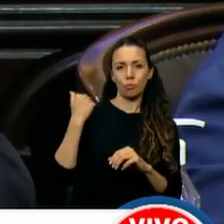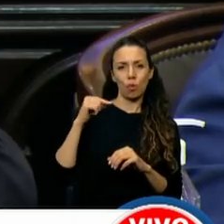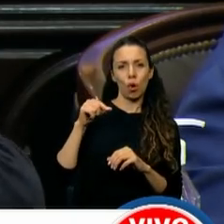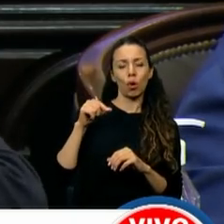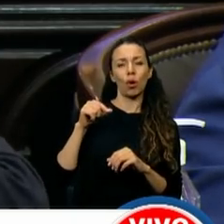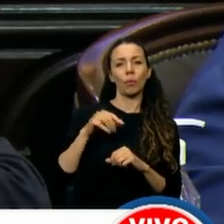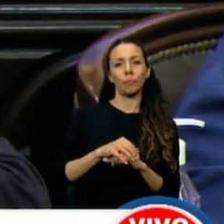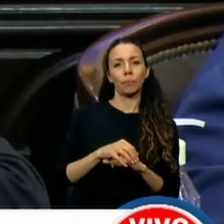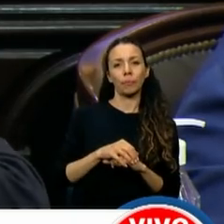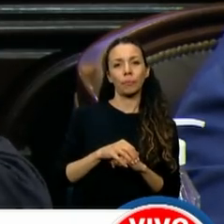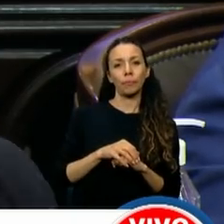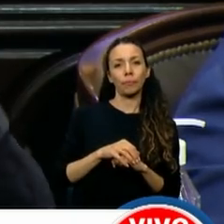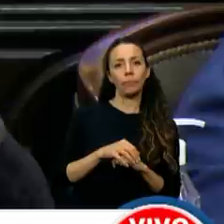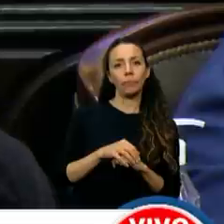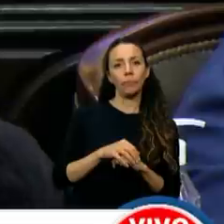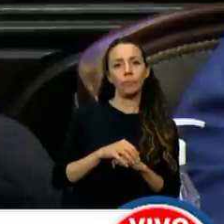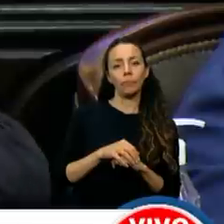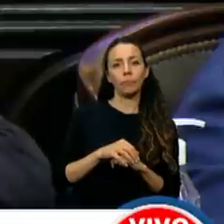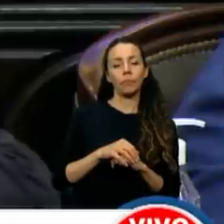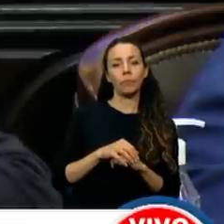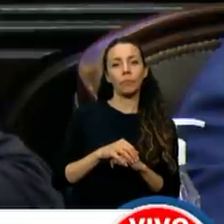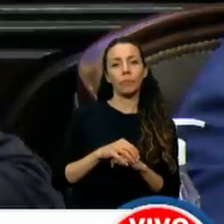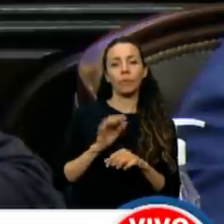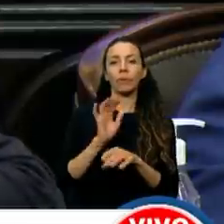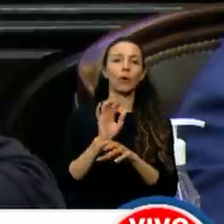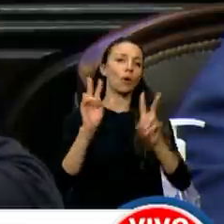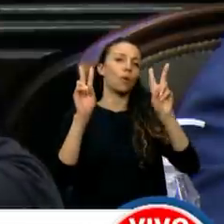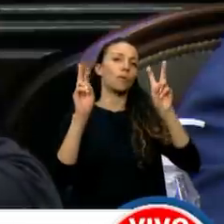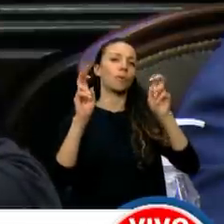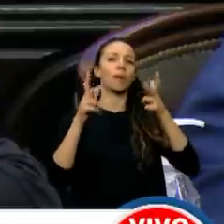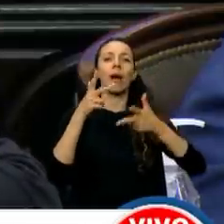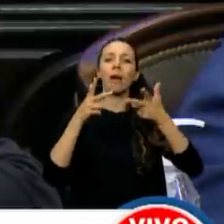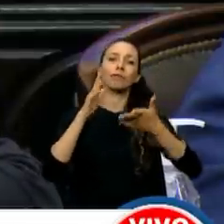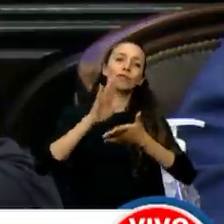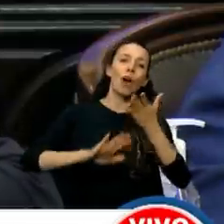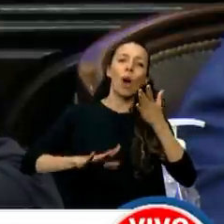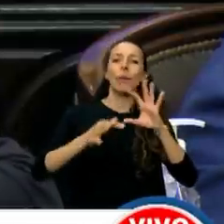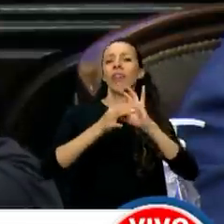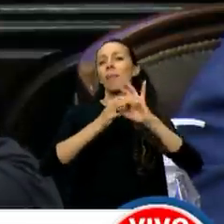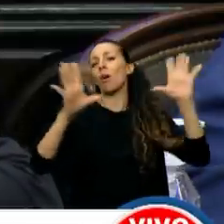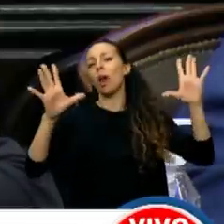bajo la maquillada pretexto de festejar la democracia